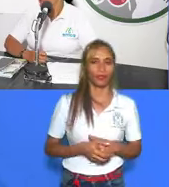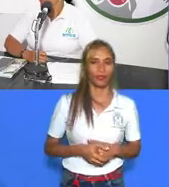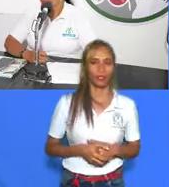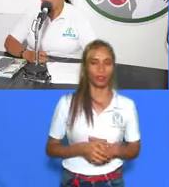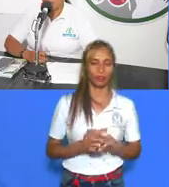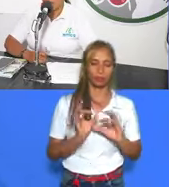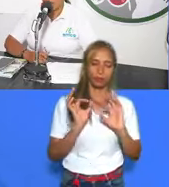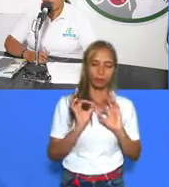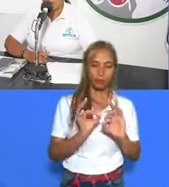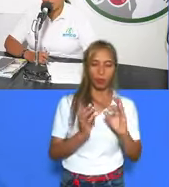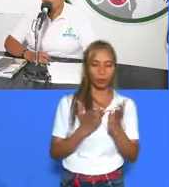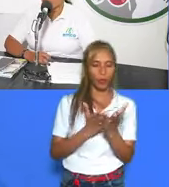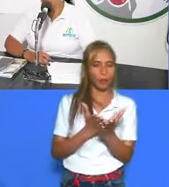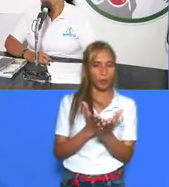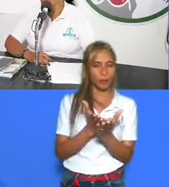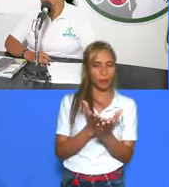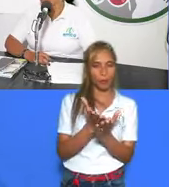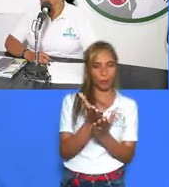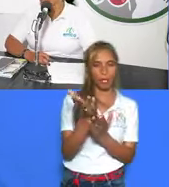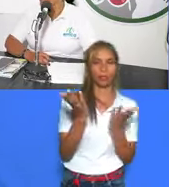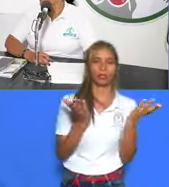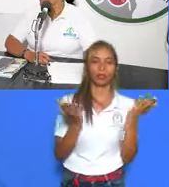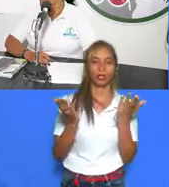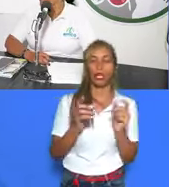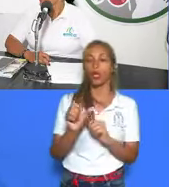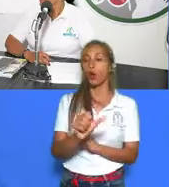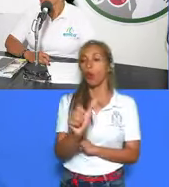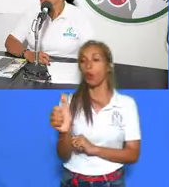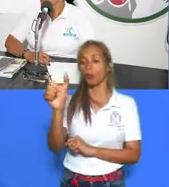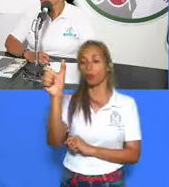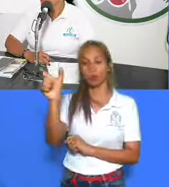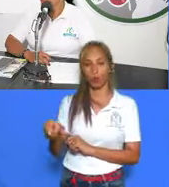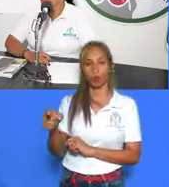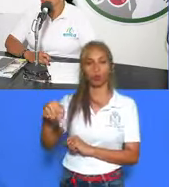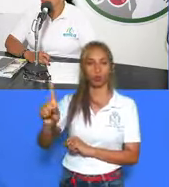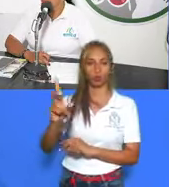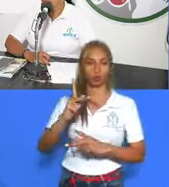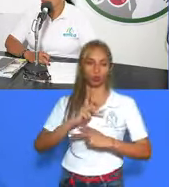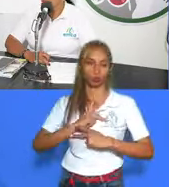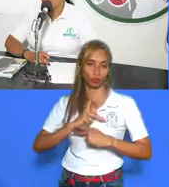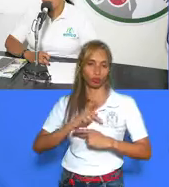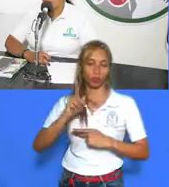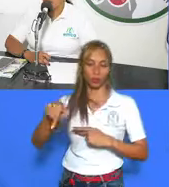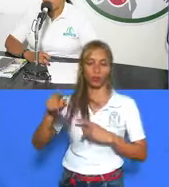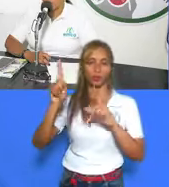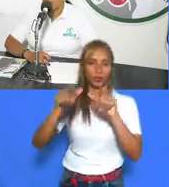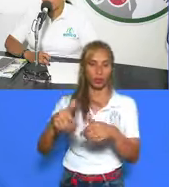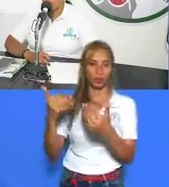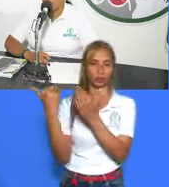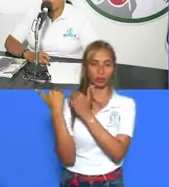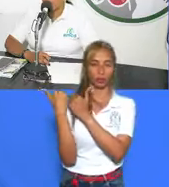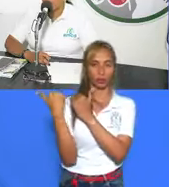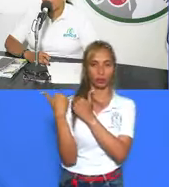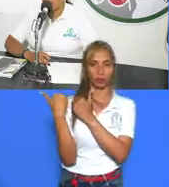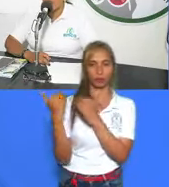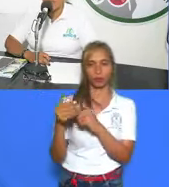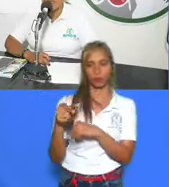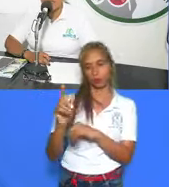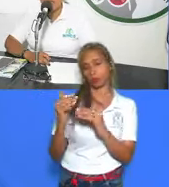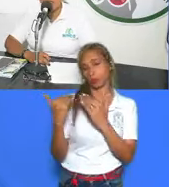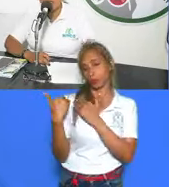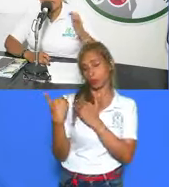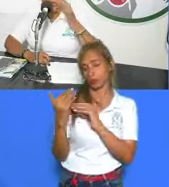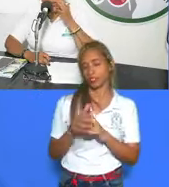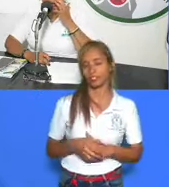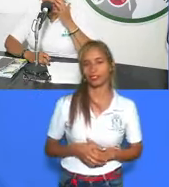continuidad en el servicio, y por otro lado el usuario con esa responsabilidad que también tiene, pues, a ser el mismo propietario de la vivienda. Claro que